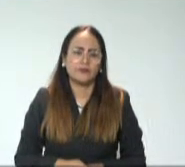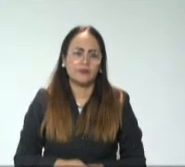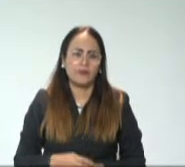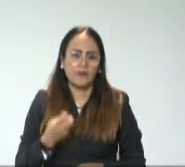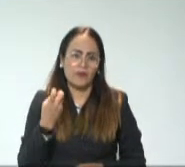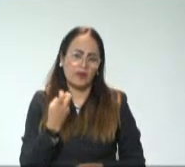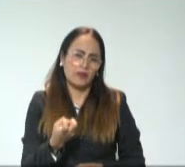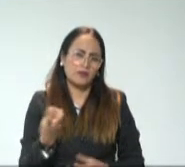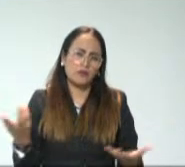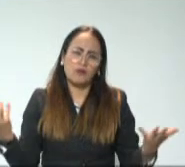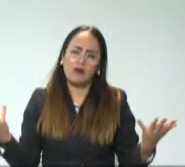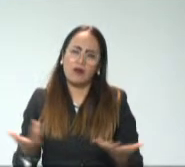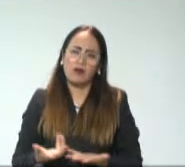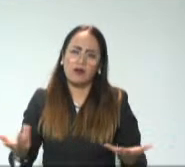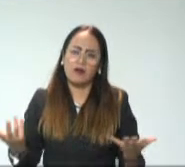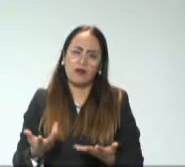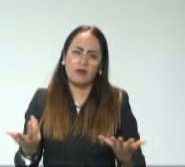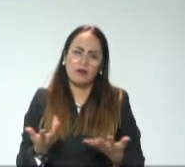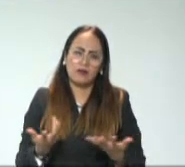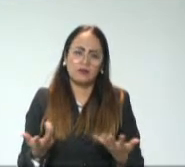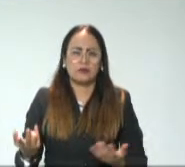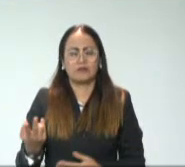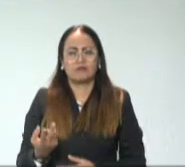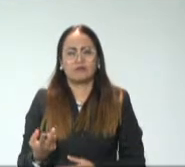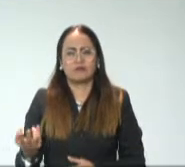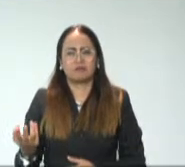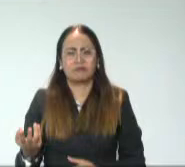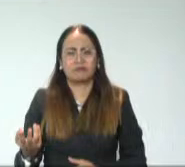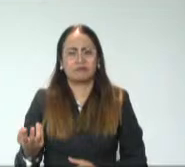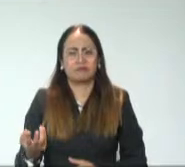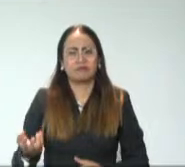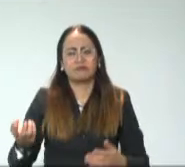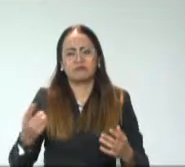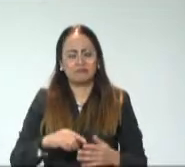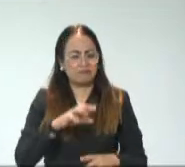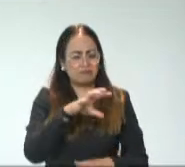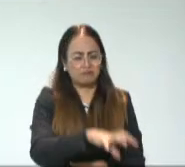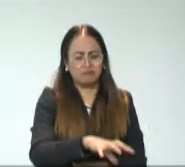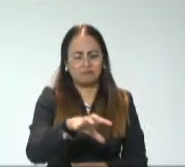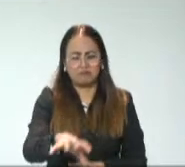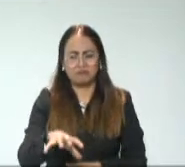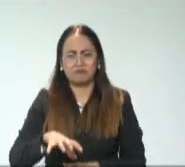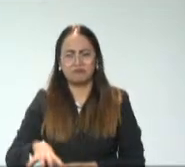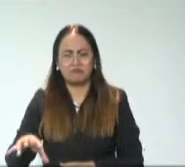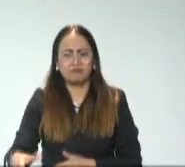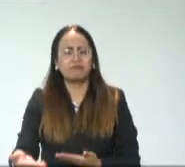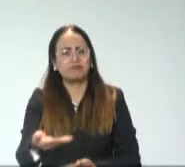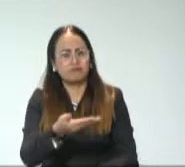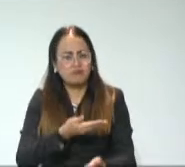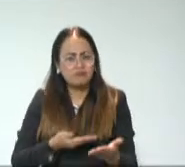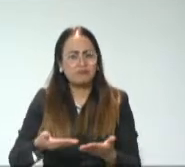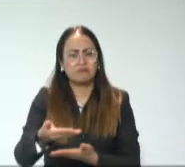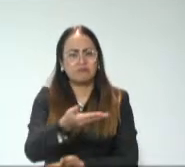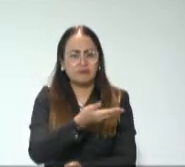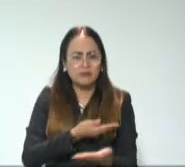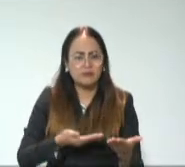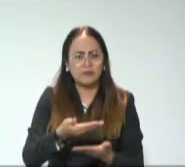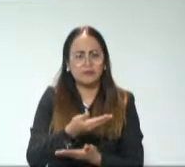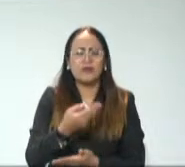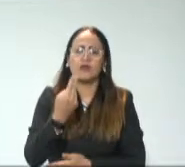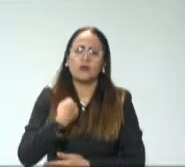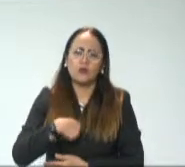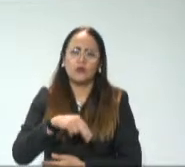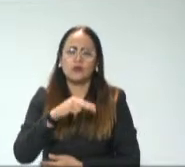eh También en donde interactúan los diferentes elementos y entendemos entonces que lo que